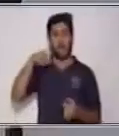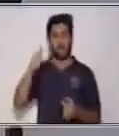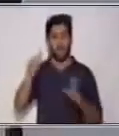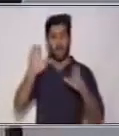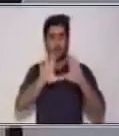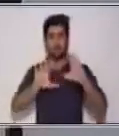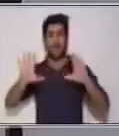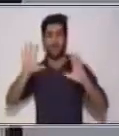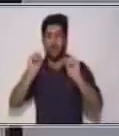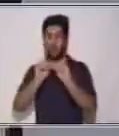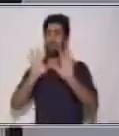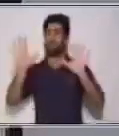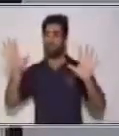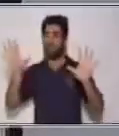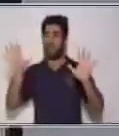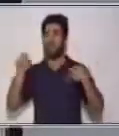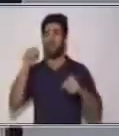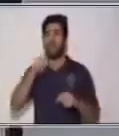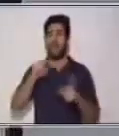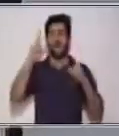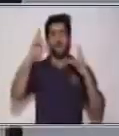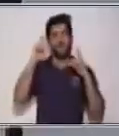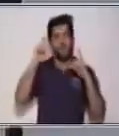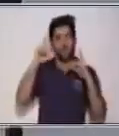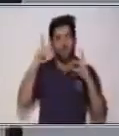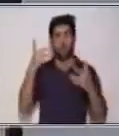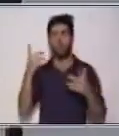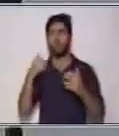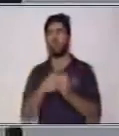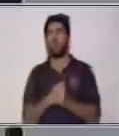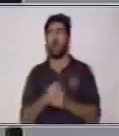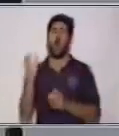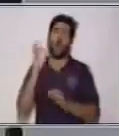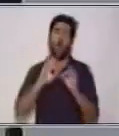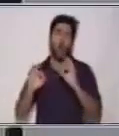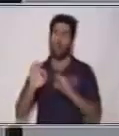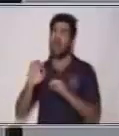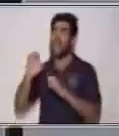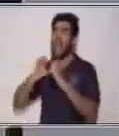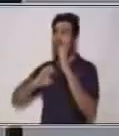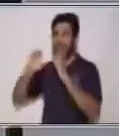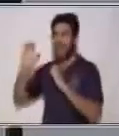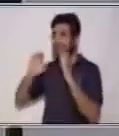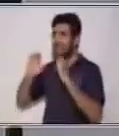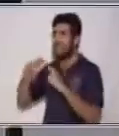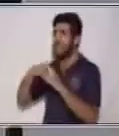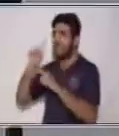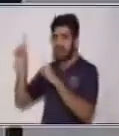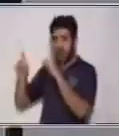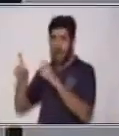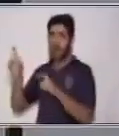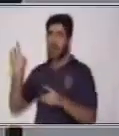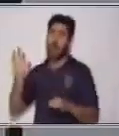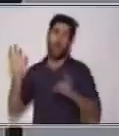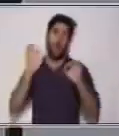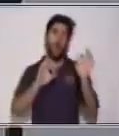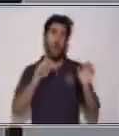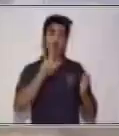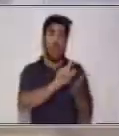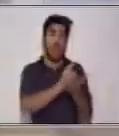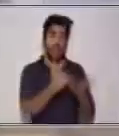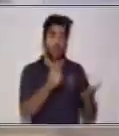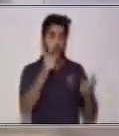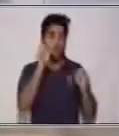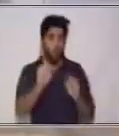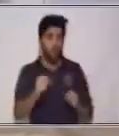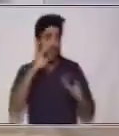cuestionarios, entrevistas y copias de documentos. De repente usted utilizó un libro y dentro